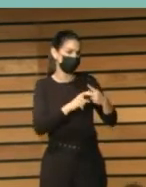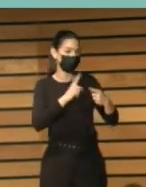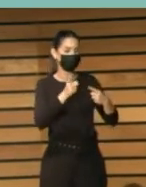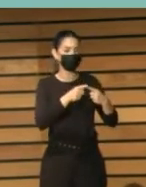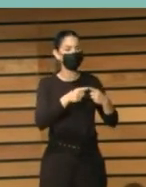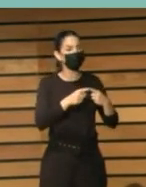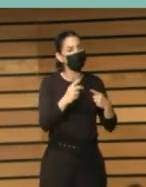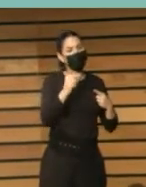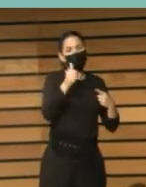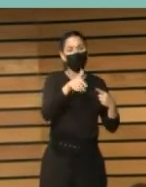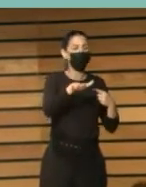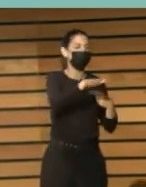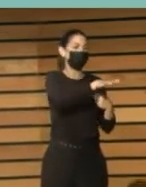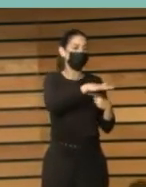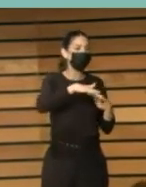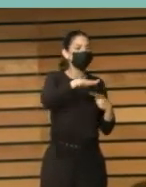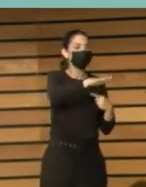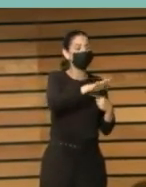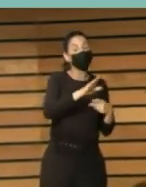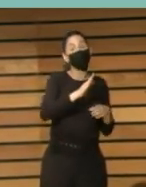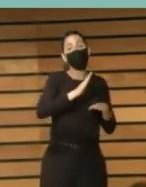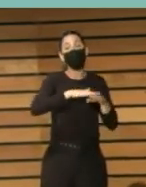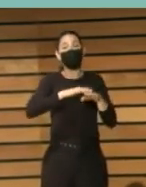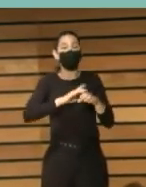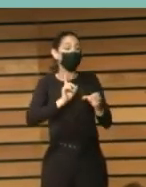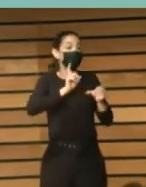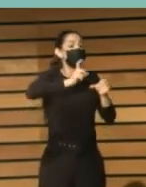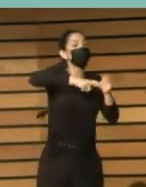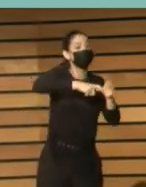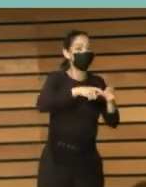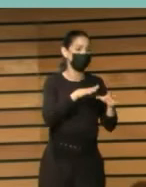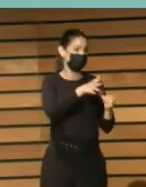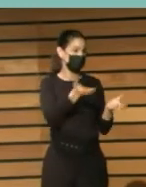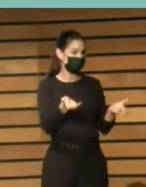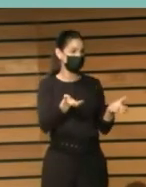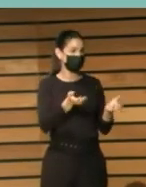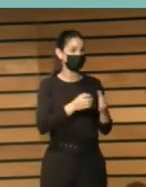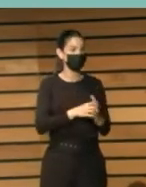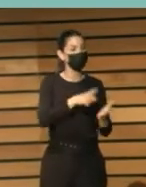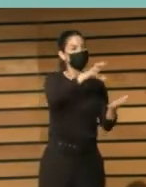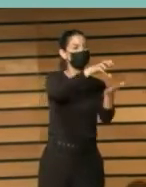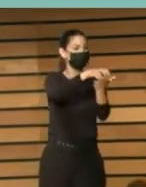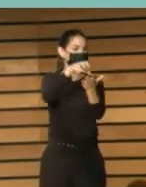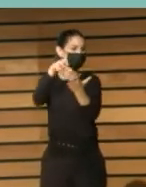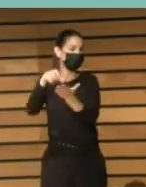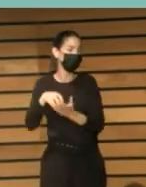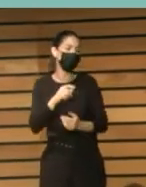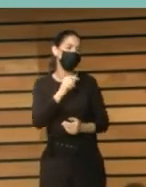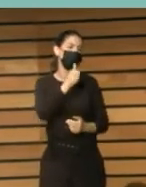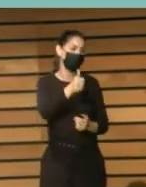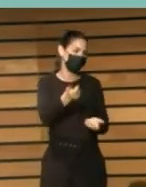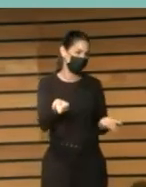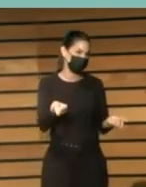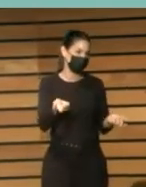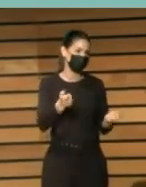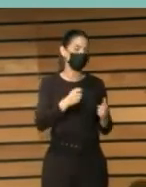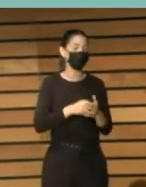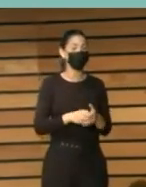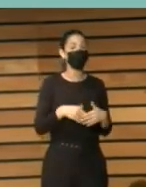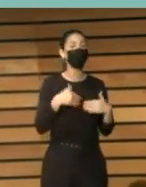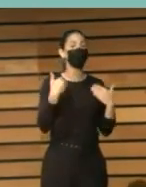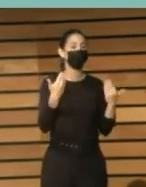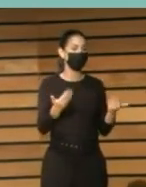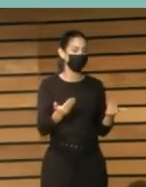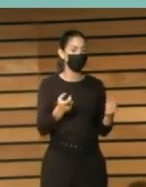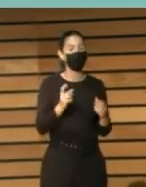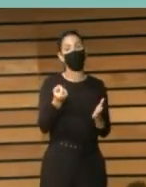espacios de participación, ¿no?, en que las personas puedan participar. Incluso yo vuelvo a los